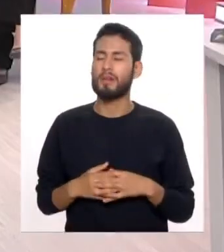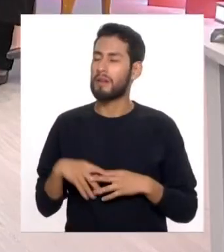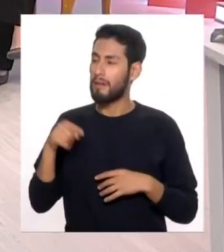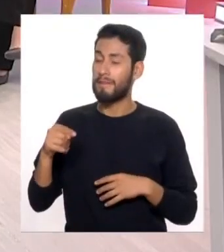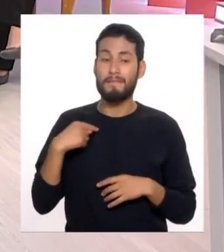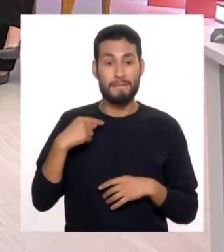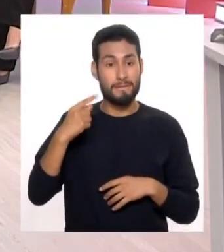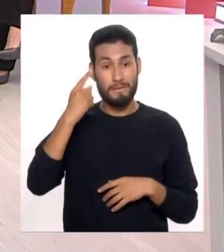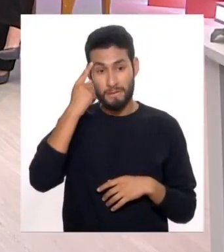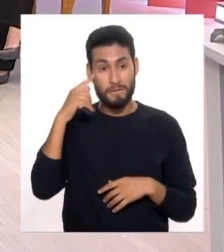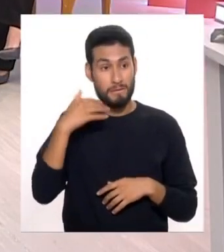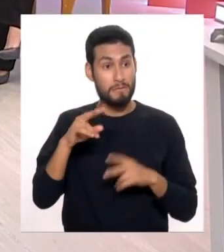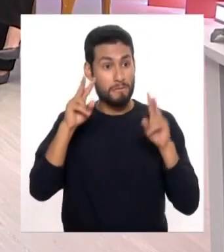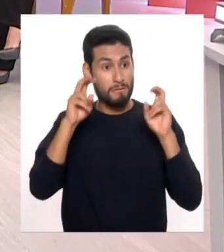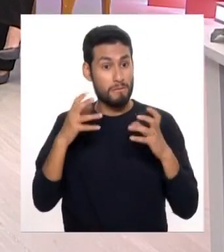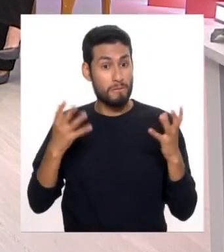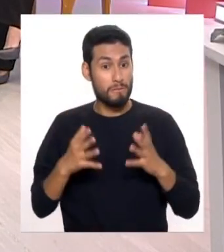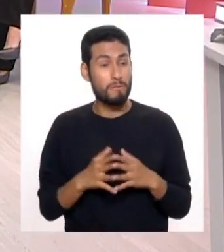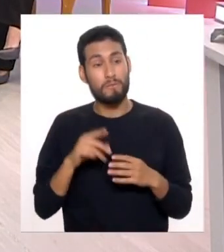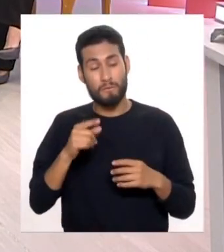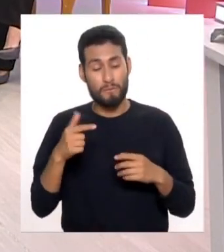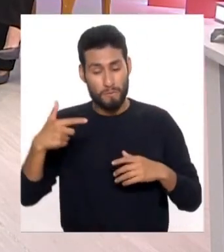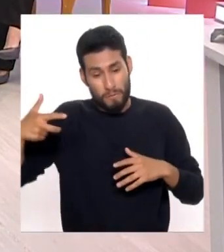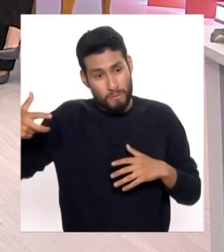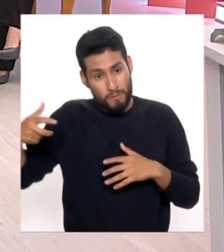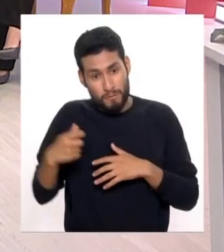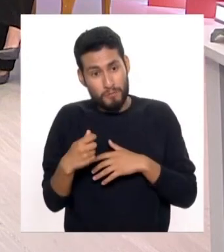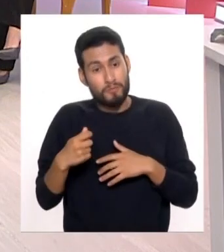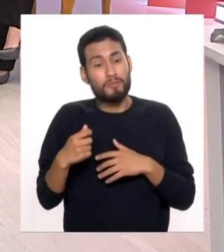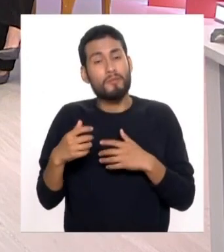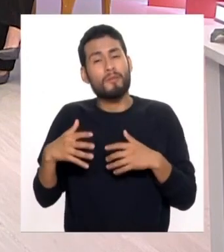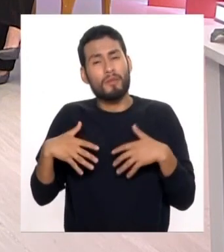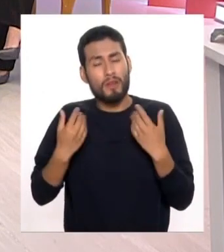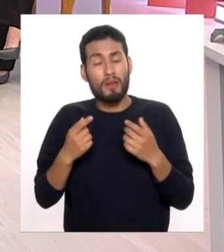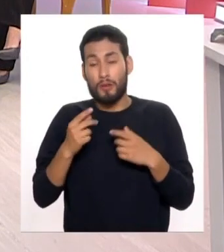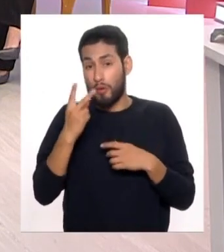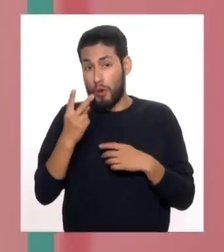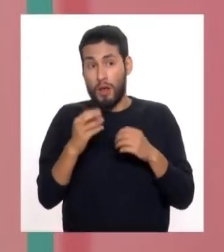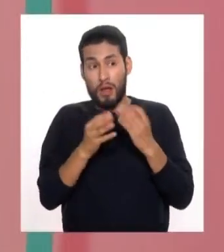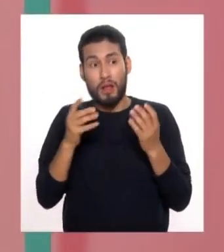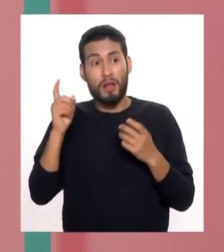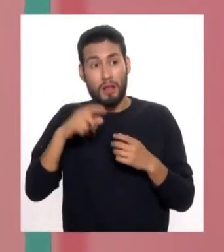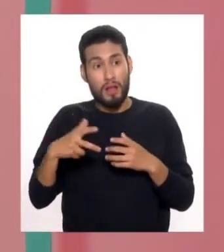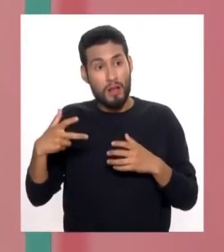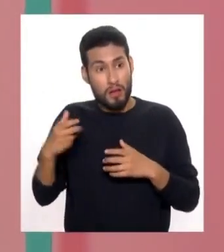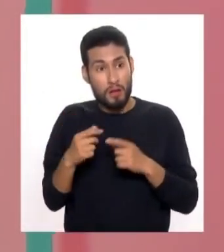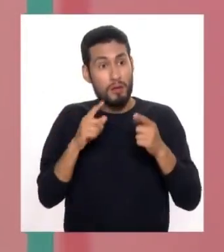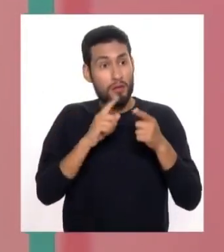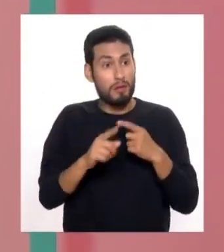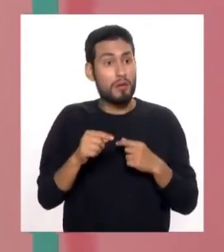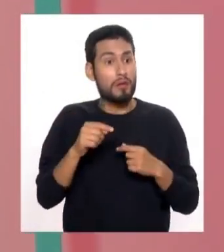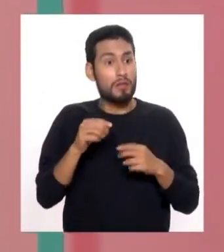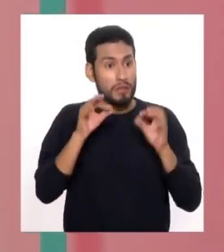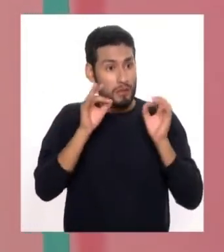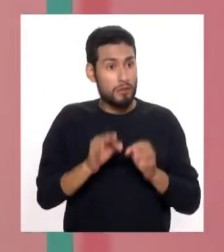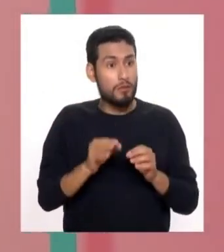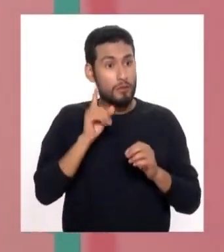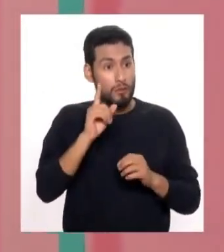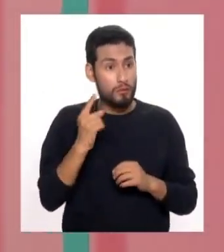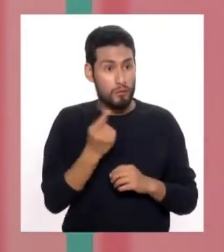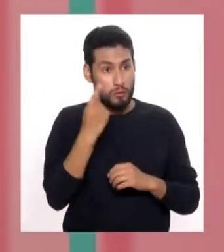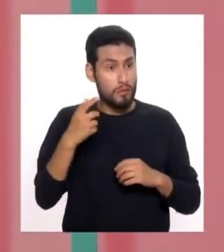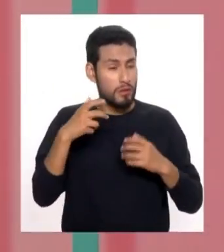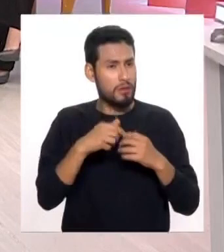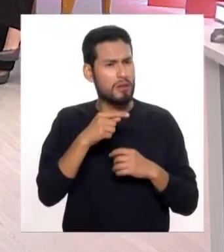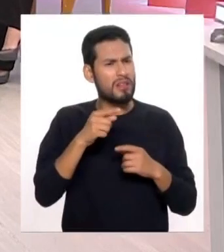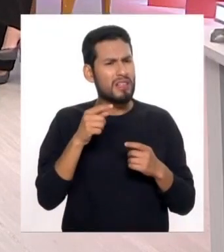ese es un gran tema, ¿no? El tema de las anestesias y cómo también, si es que son 2 vidas que tienen que ser anestesiadas precisamente en una sola intervención.